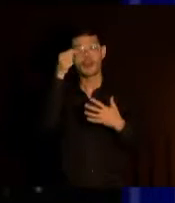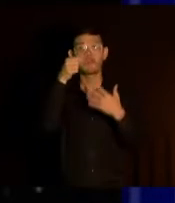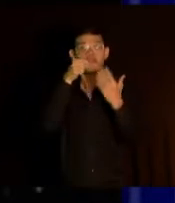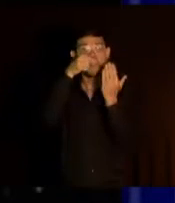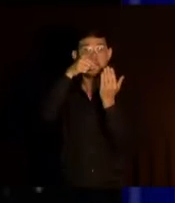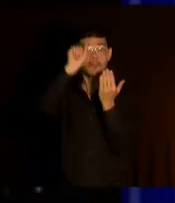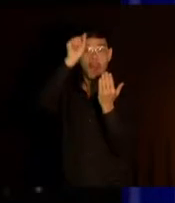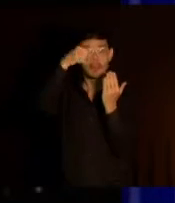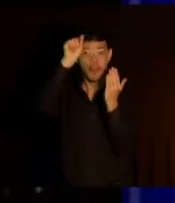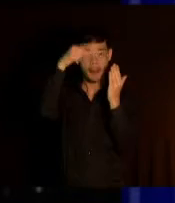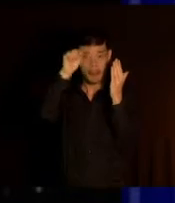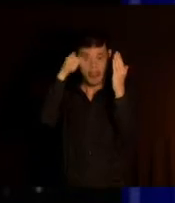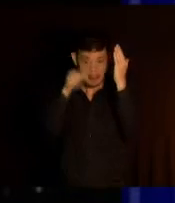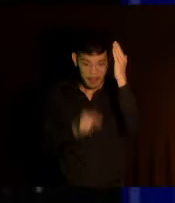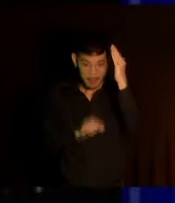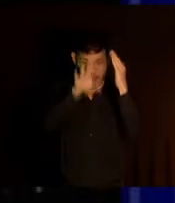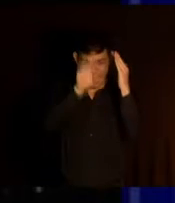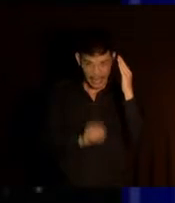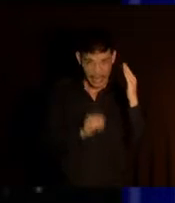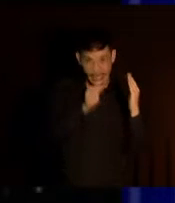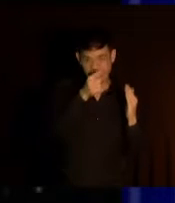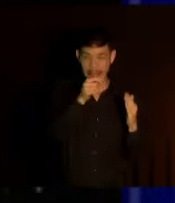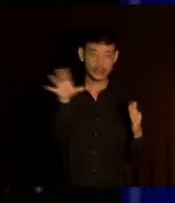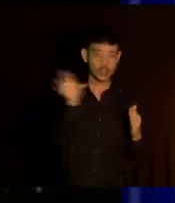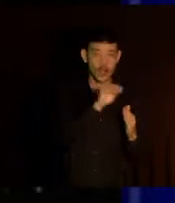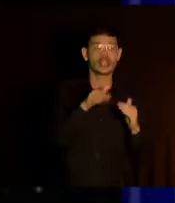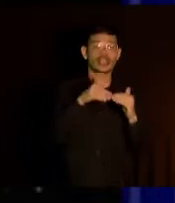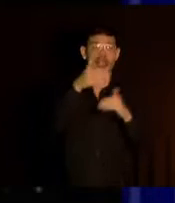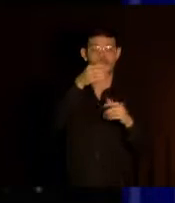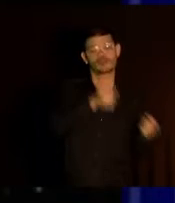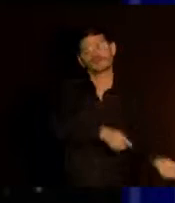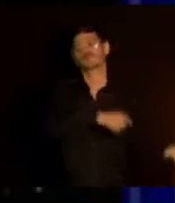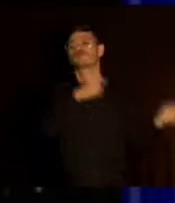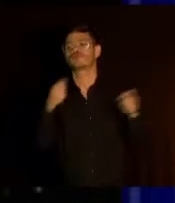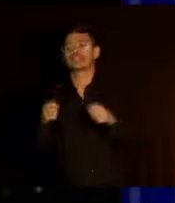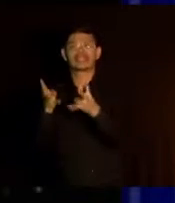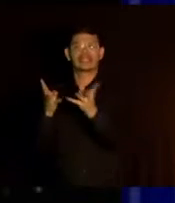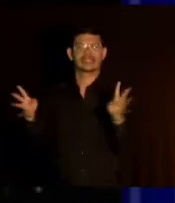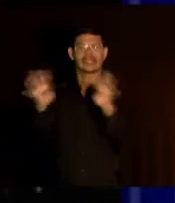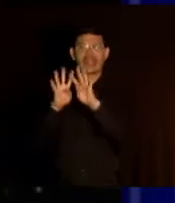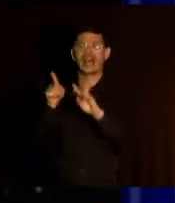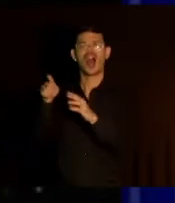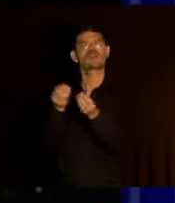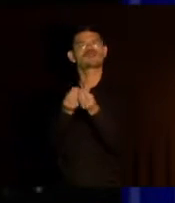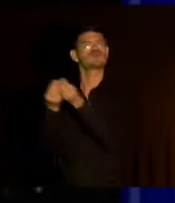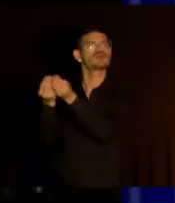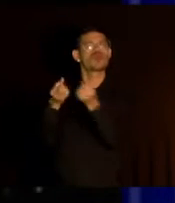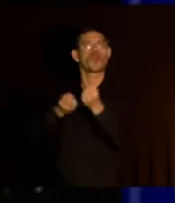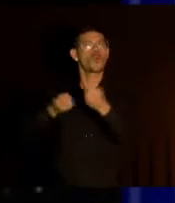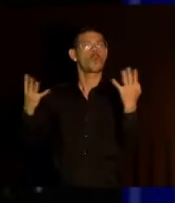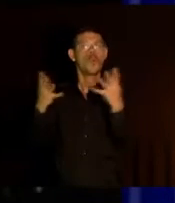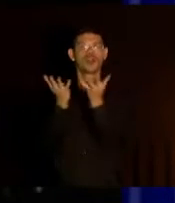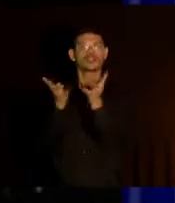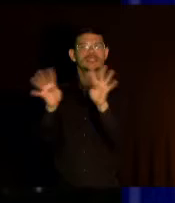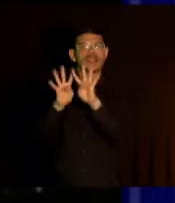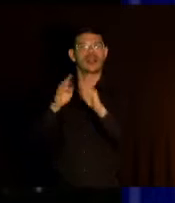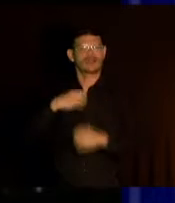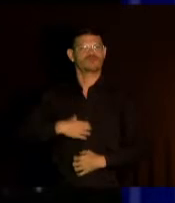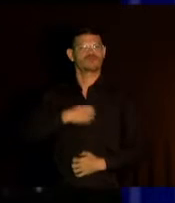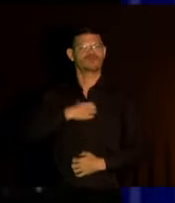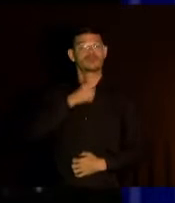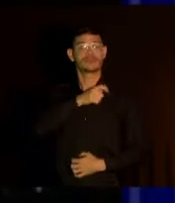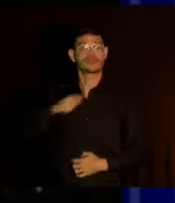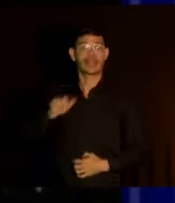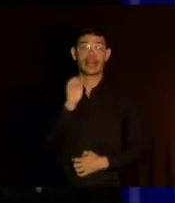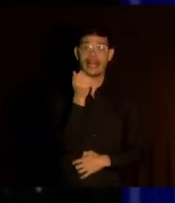Senado, la cual está integrada por 14 senadores, y una vez superada la Comisión